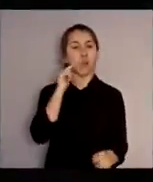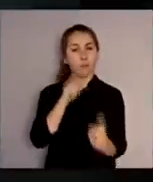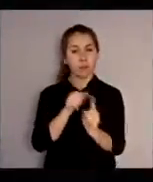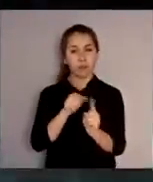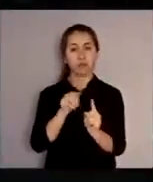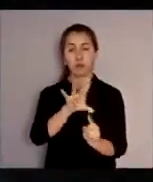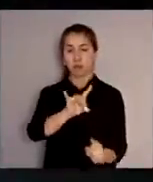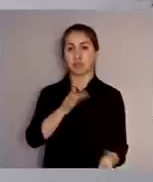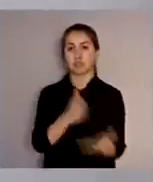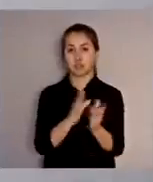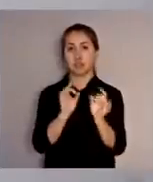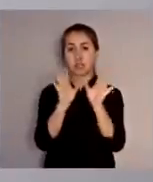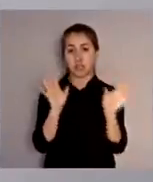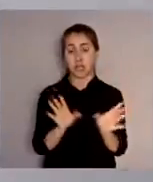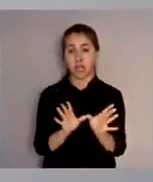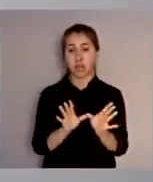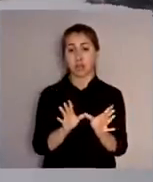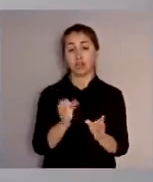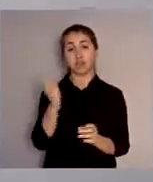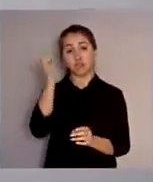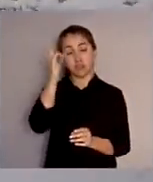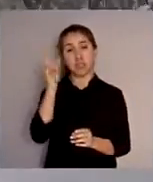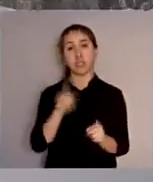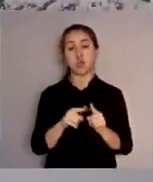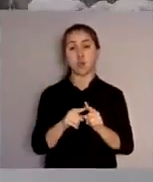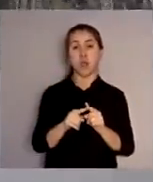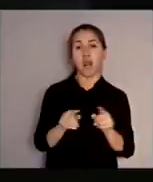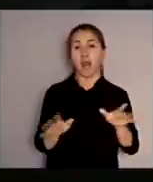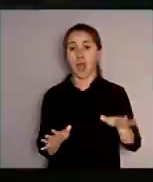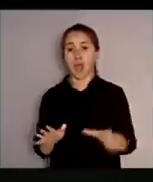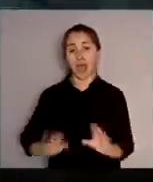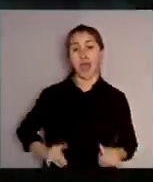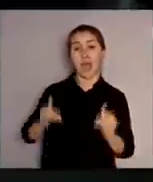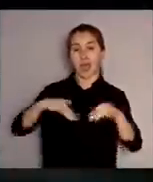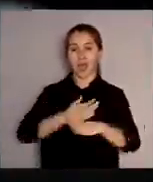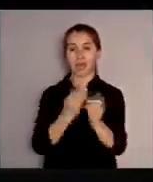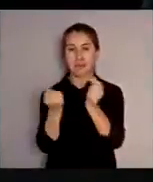objetivos y decisiones claras. Sí, que es turismo aventura.